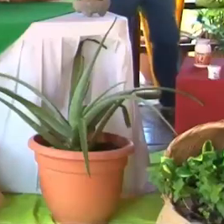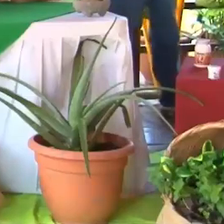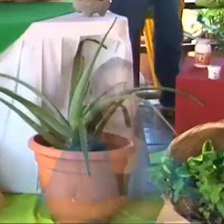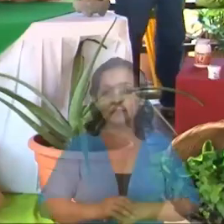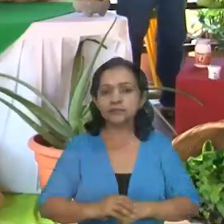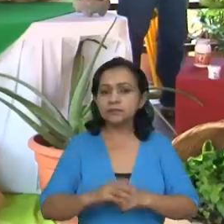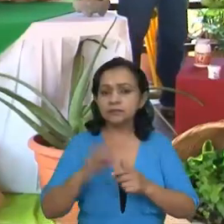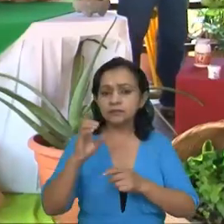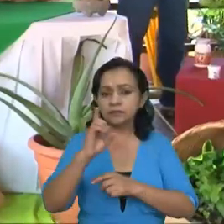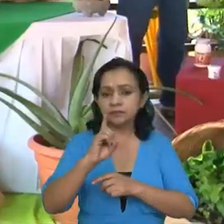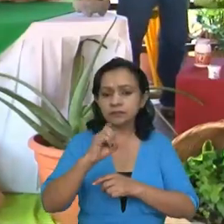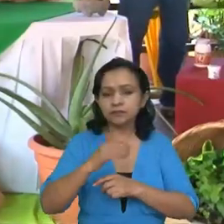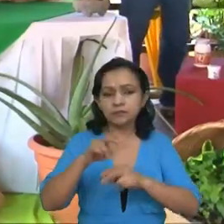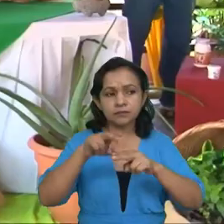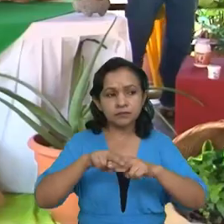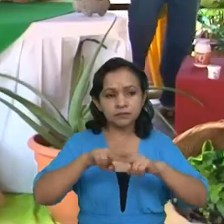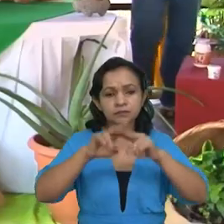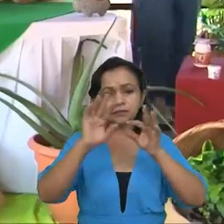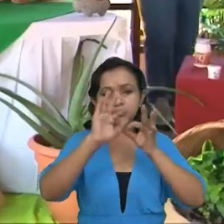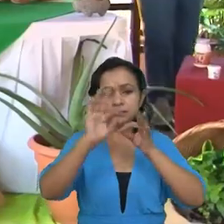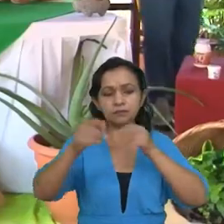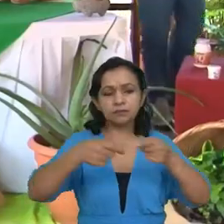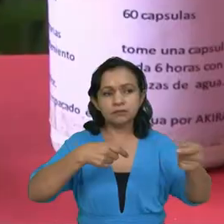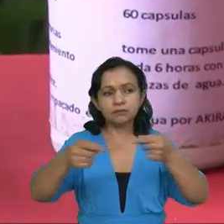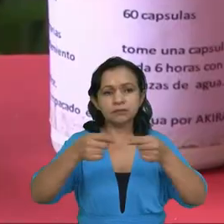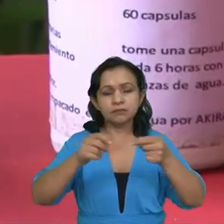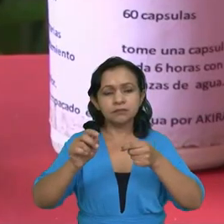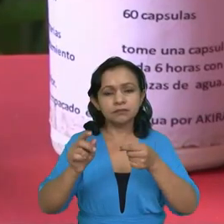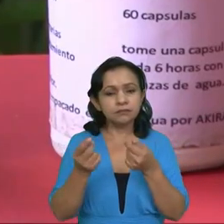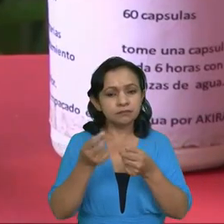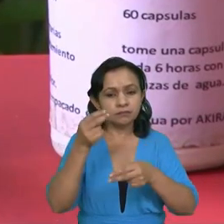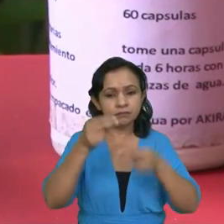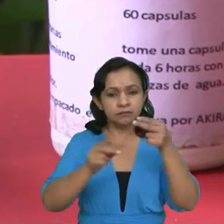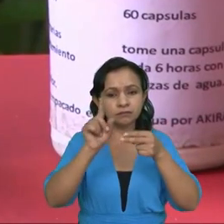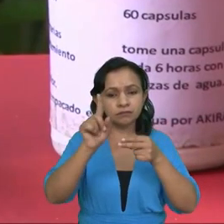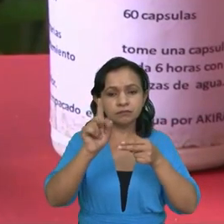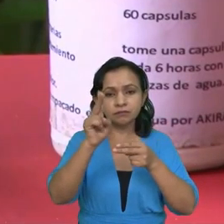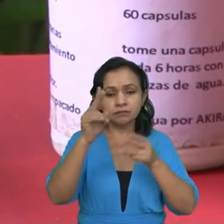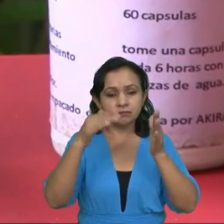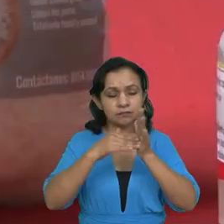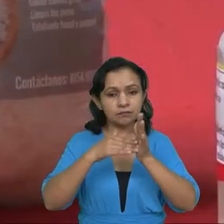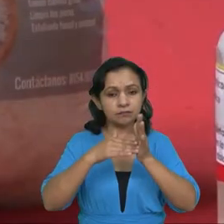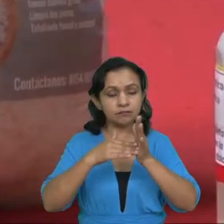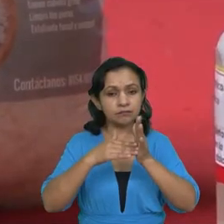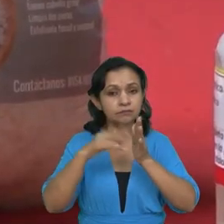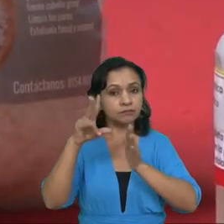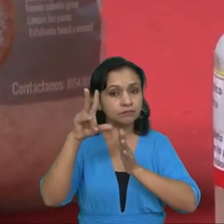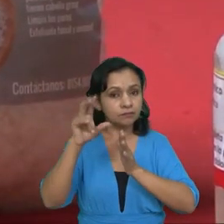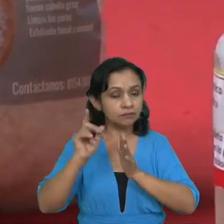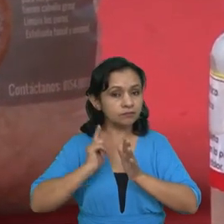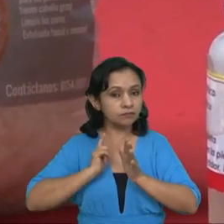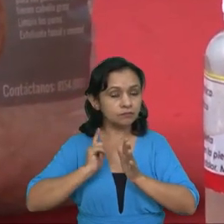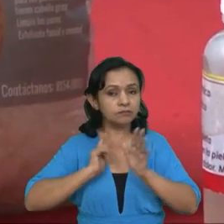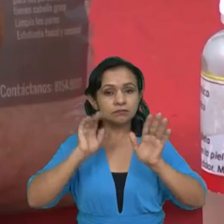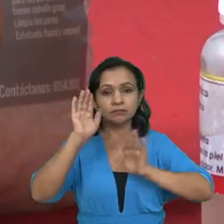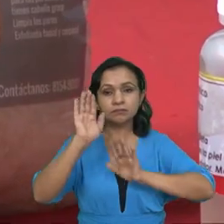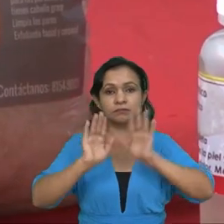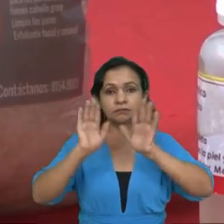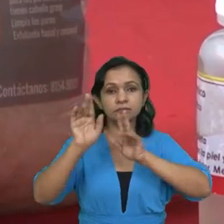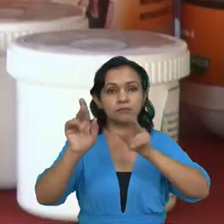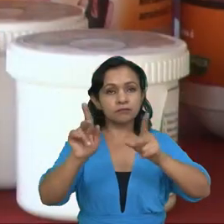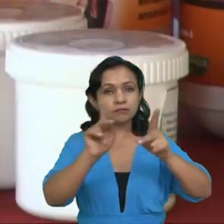este domingo el parque nacional de ferias acogerá la primera feria de la salud 2020 la cual contará con la participación de